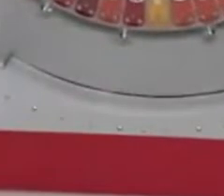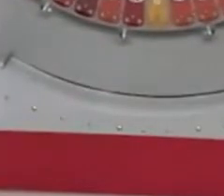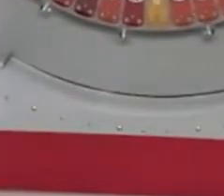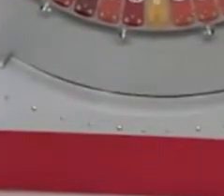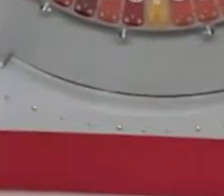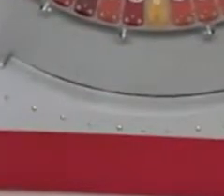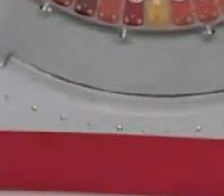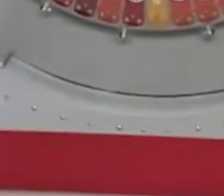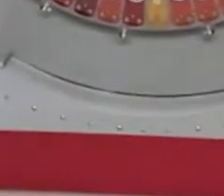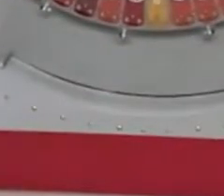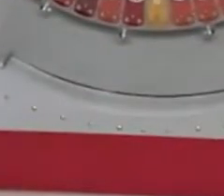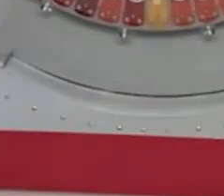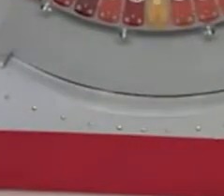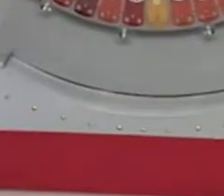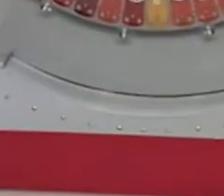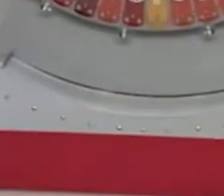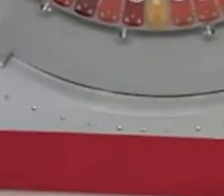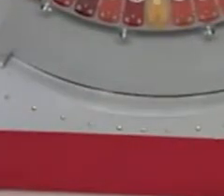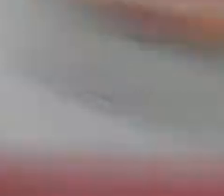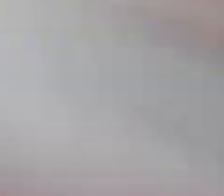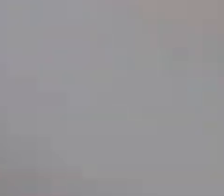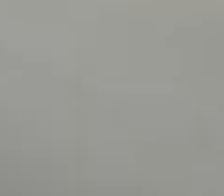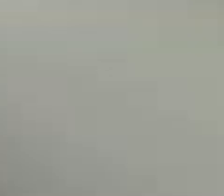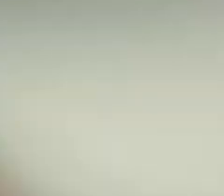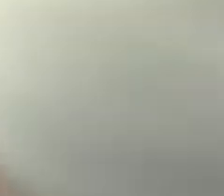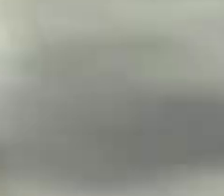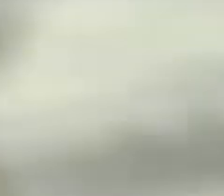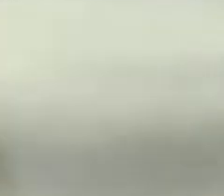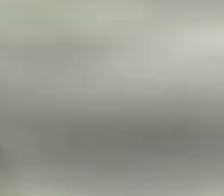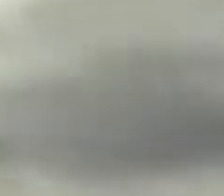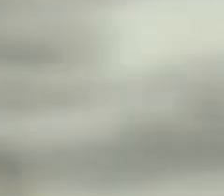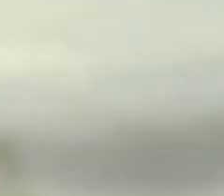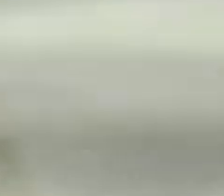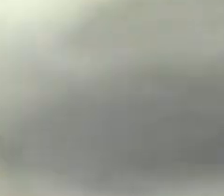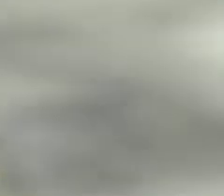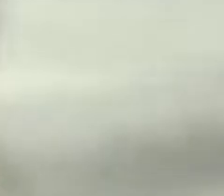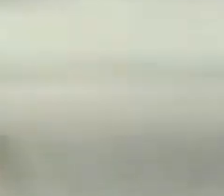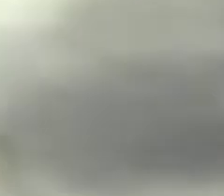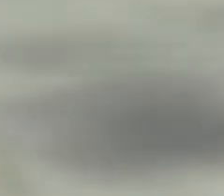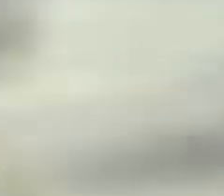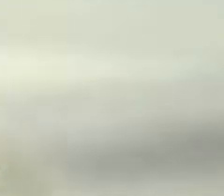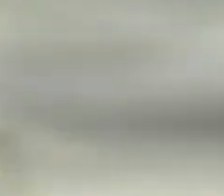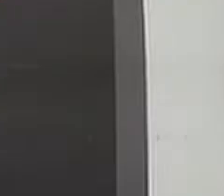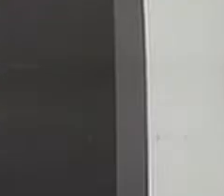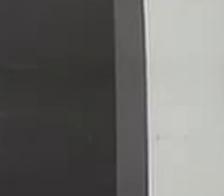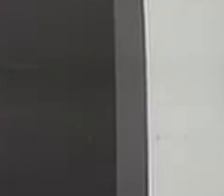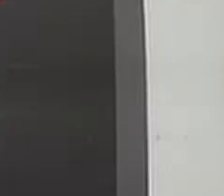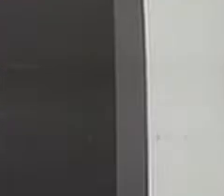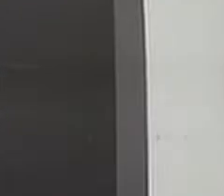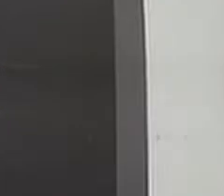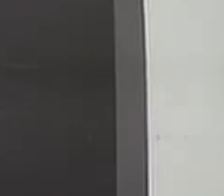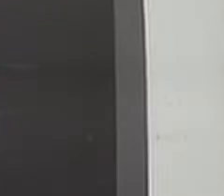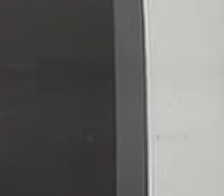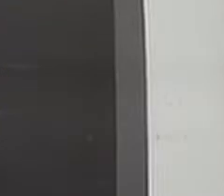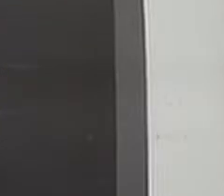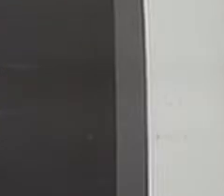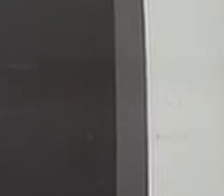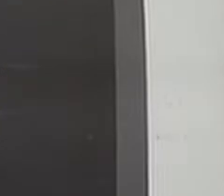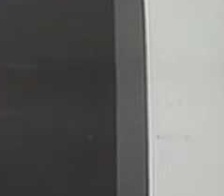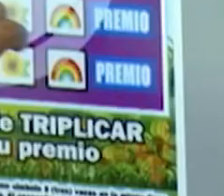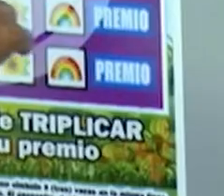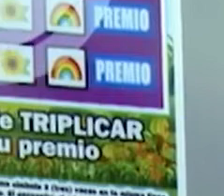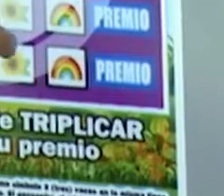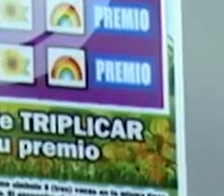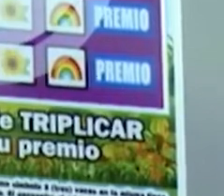Muy bien. ¡Hágale los dos! 3, 4, 5, 6, 7. Raspando en nuestra pantalla